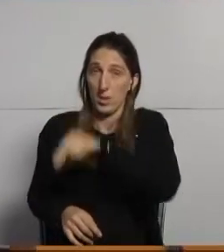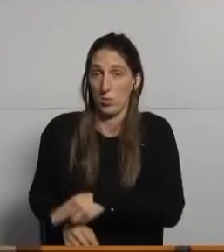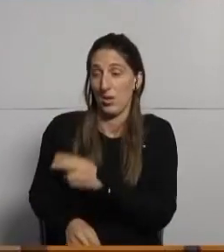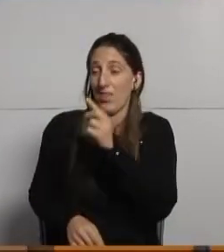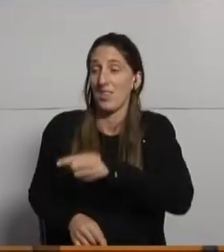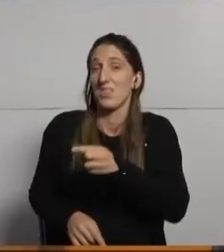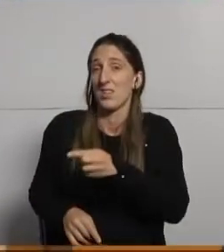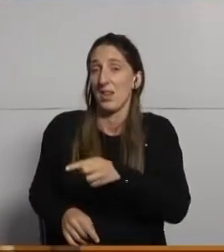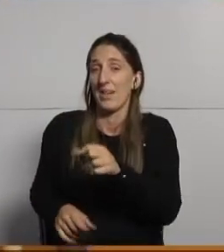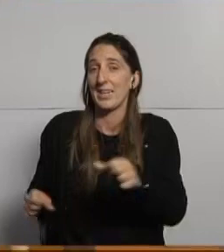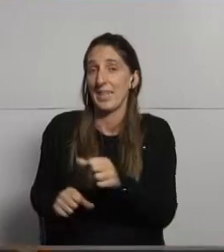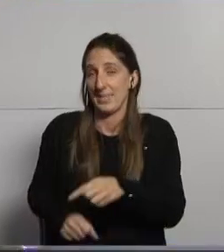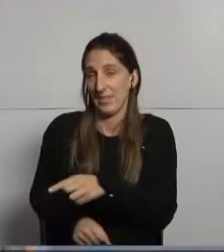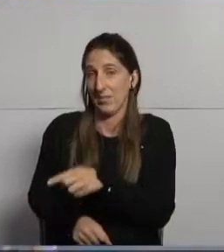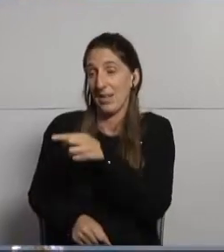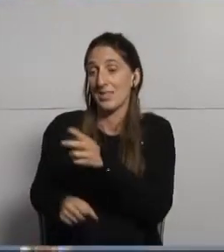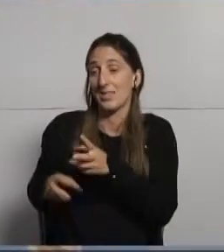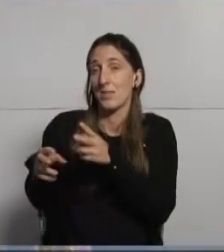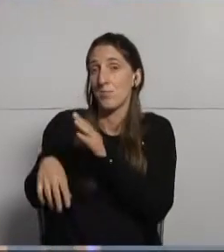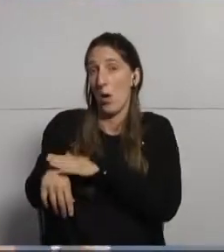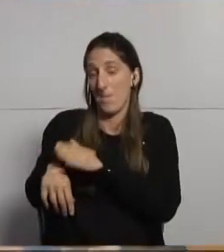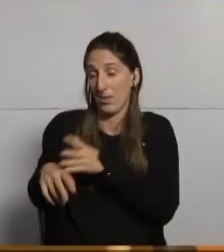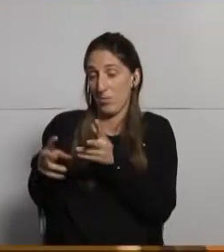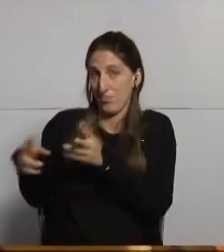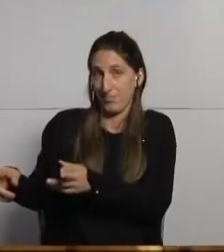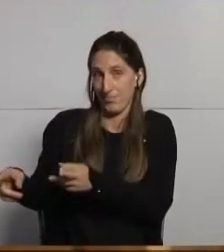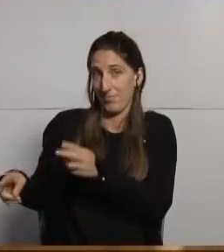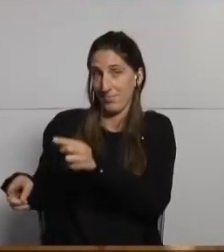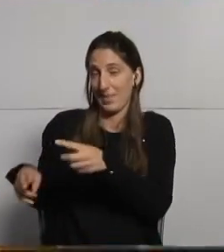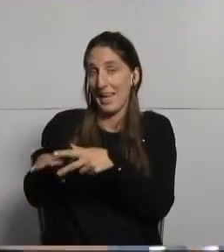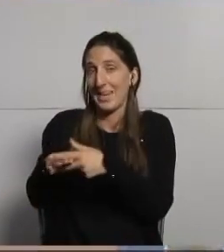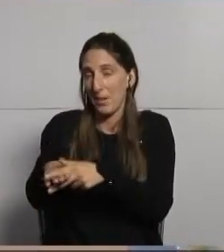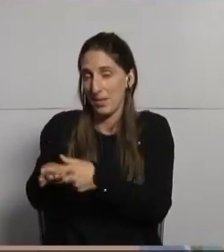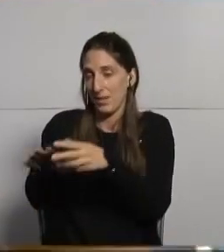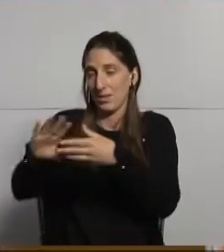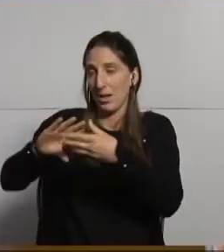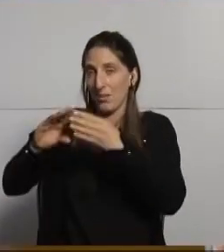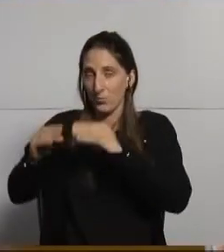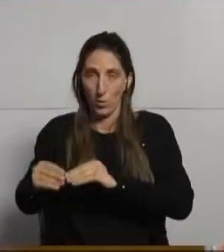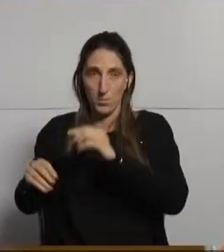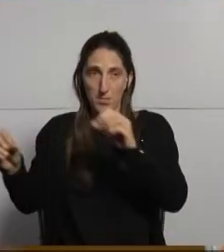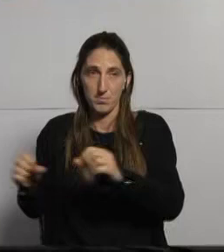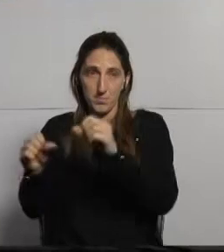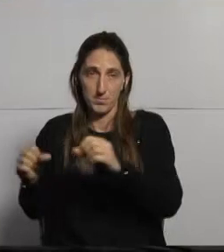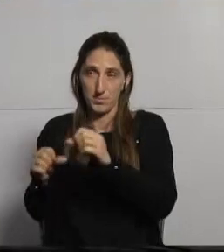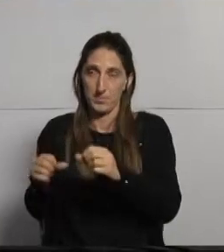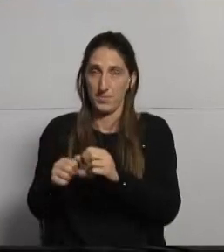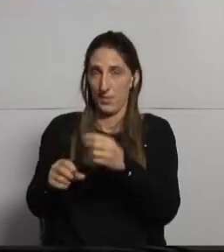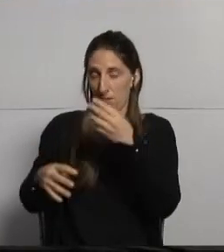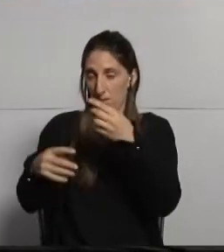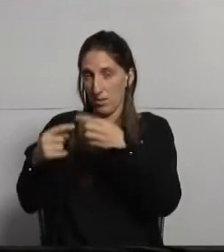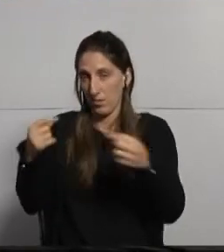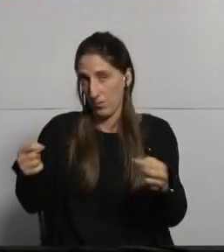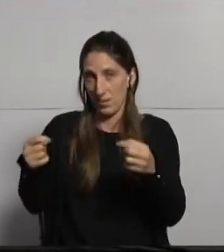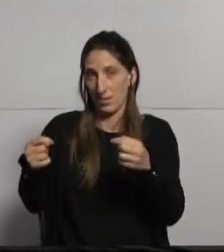de decisiones. Es en esa etapa donde ingresan estas herramientas y metodologías como inteligencia artificial, deep learning, machine learning y